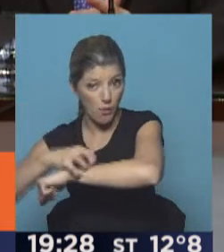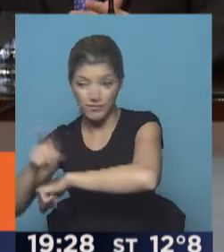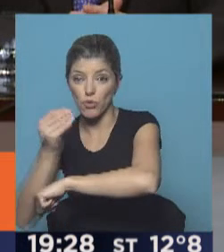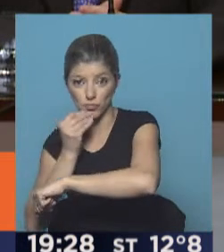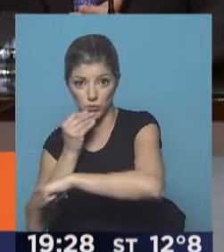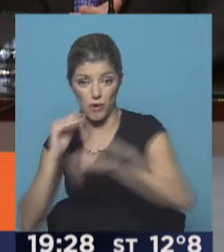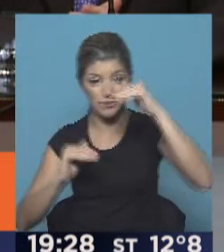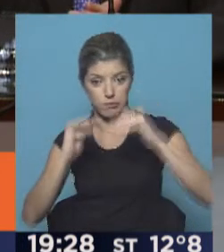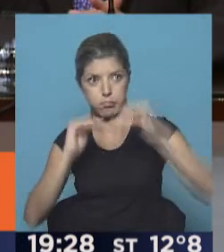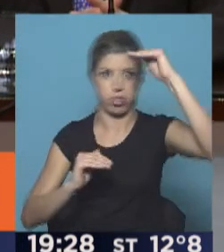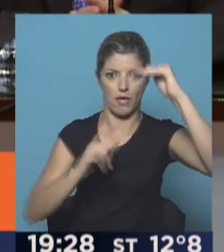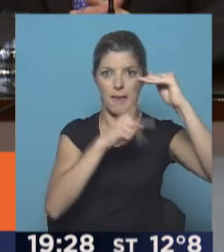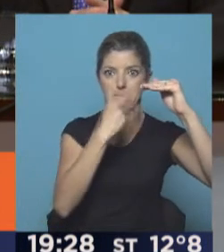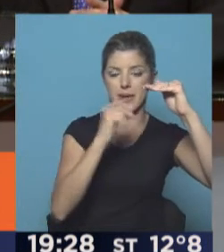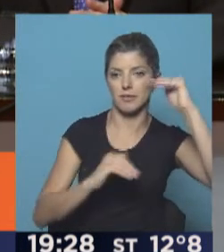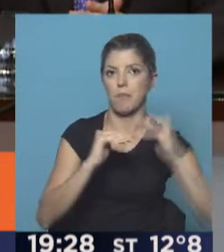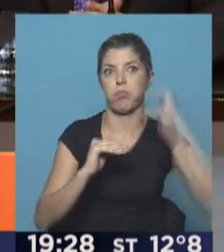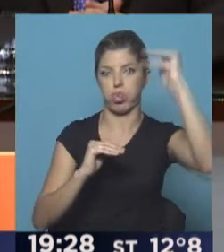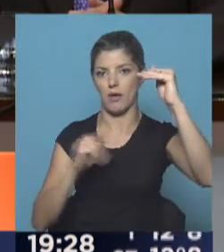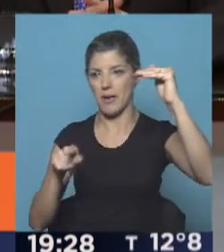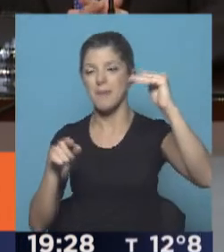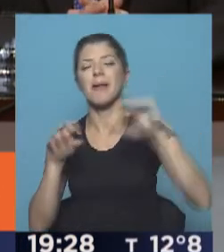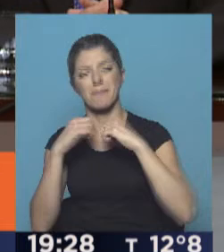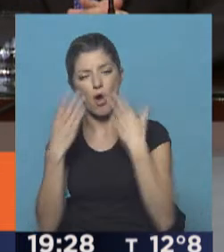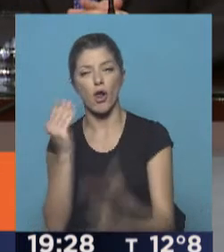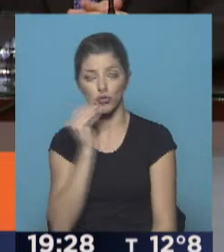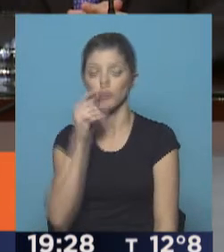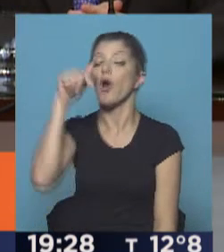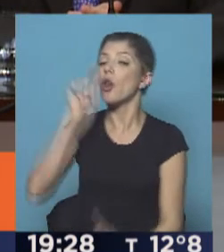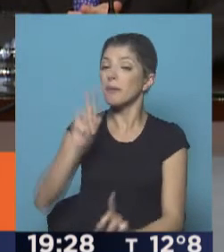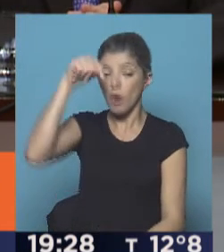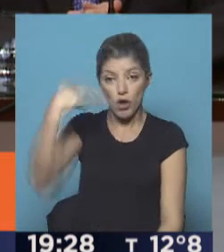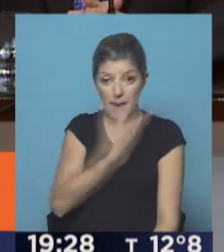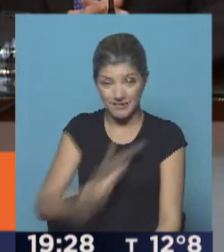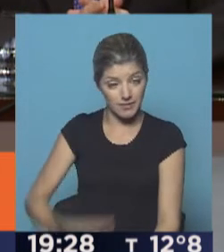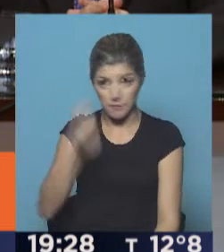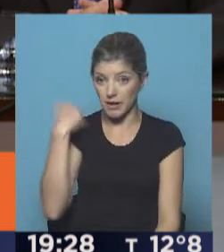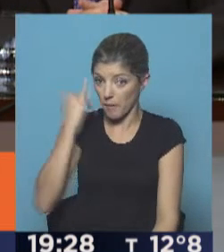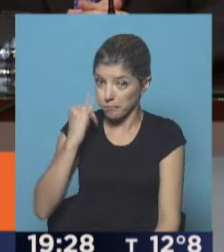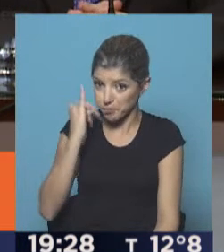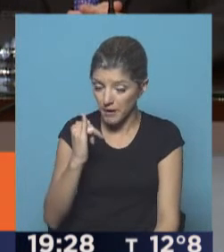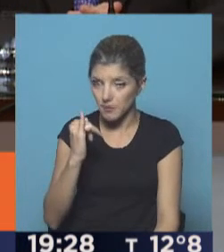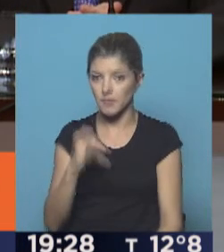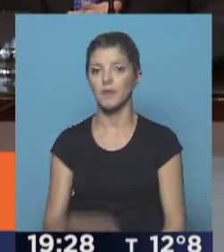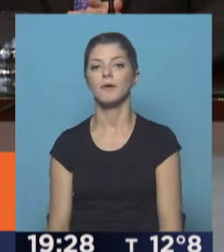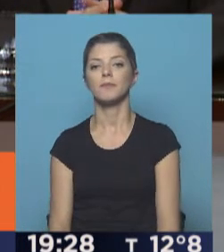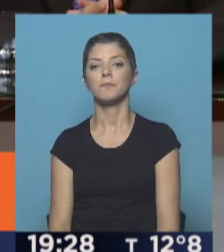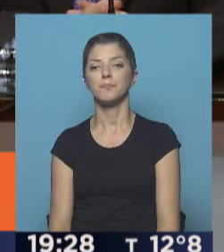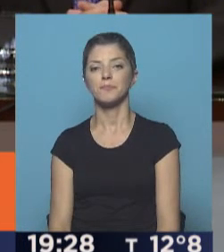para ir mejorando nuestro consumo. Es lo que planteó el presidente hoy. Y creo que si salimos de la